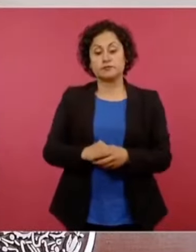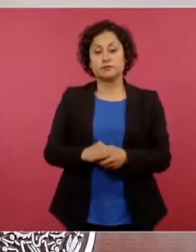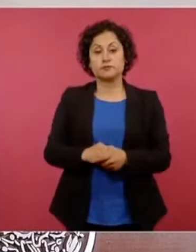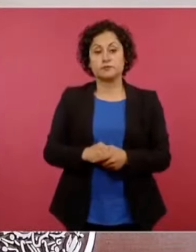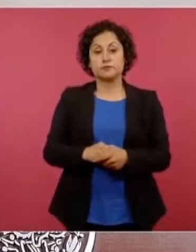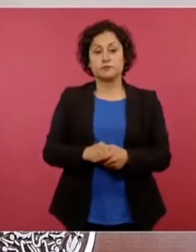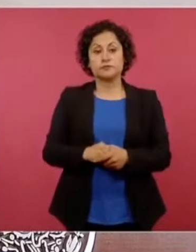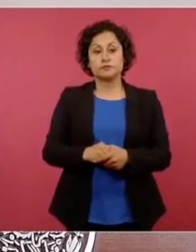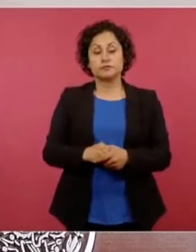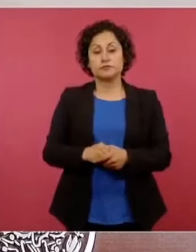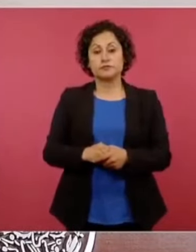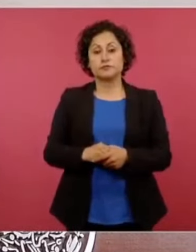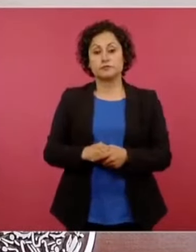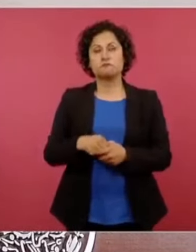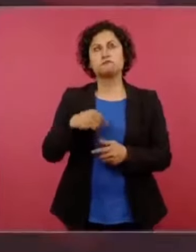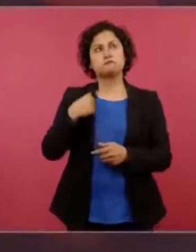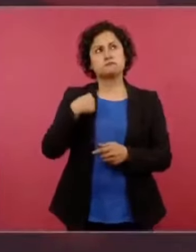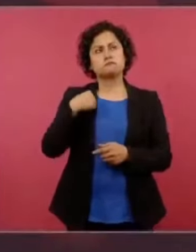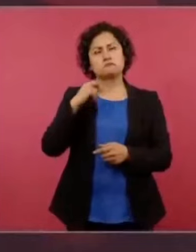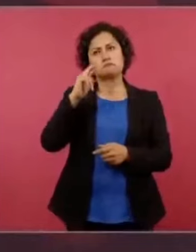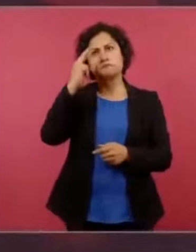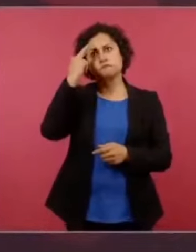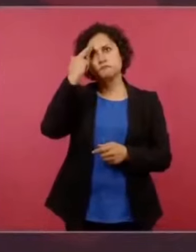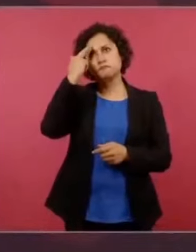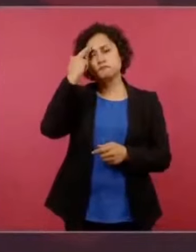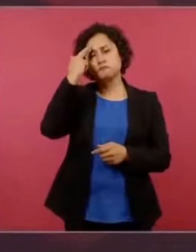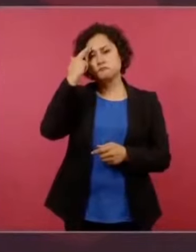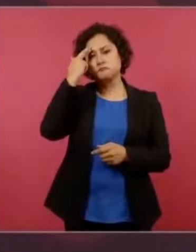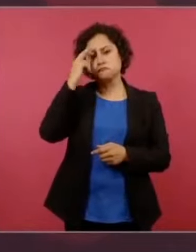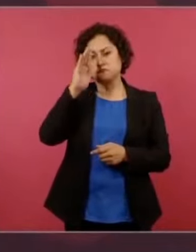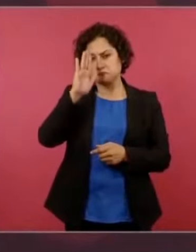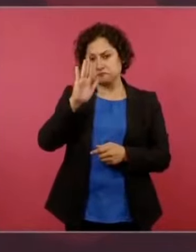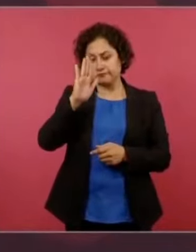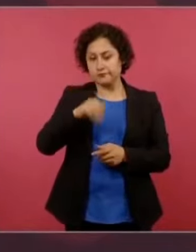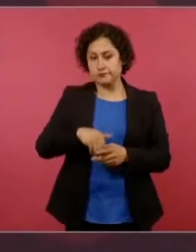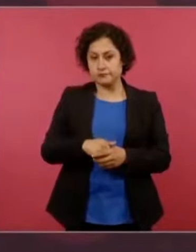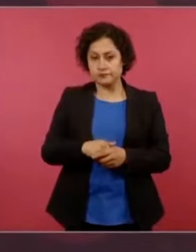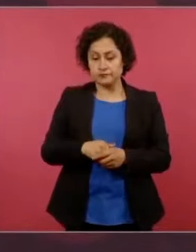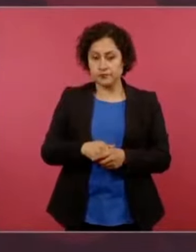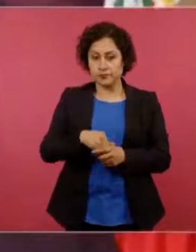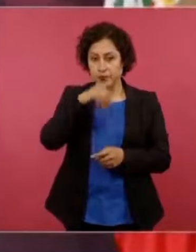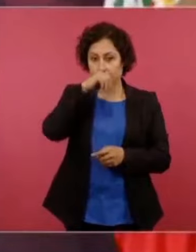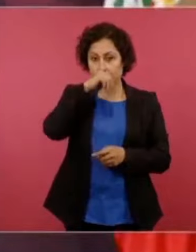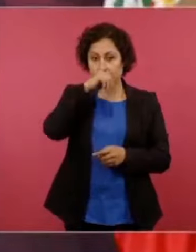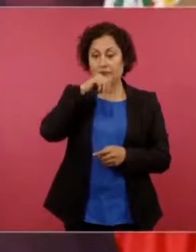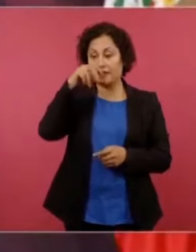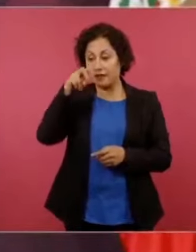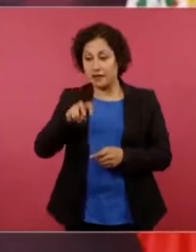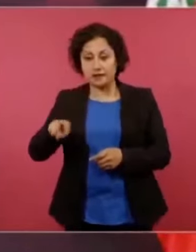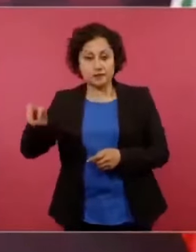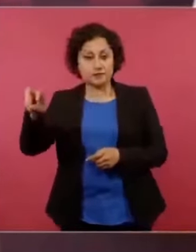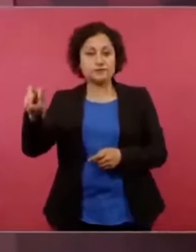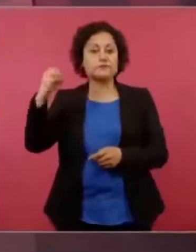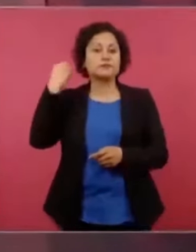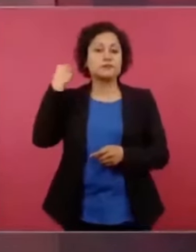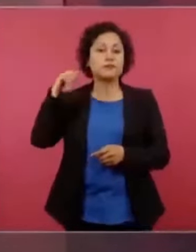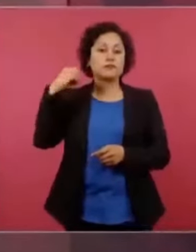si mal no recuerdo, es Oaxaca